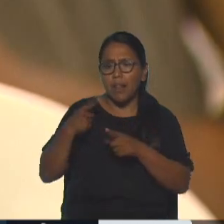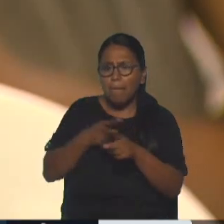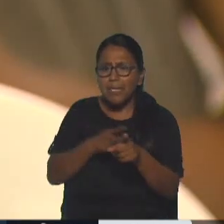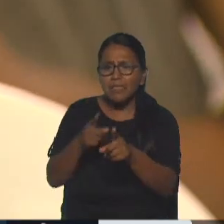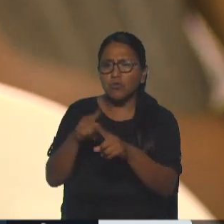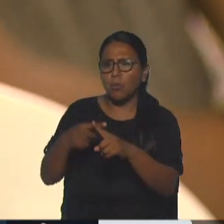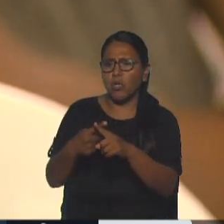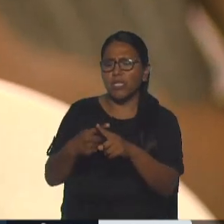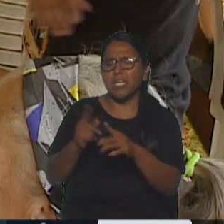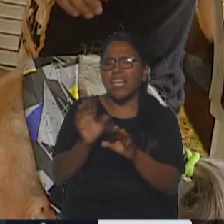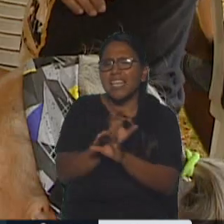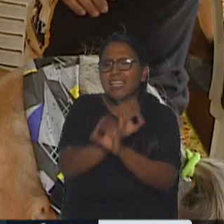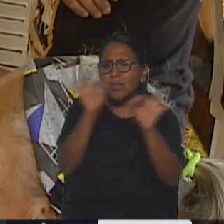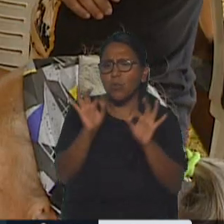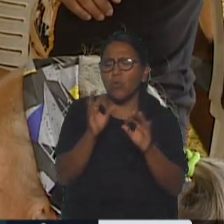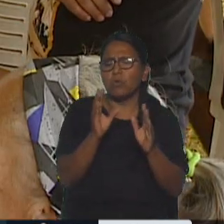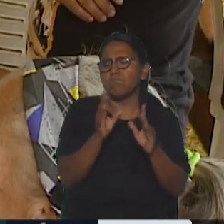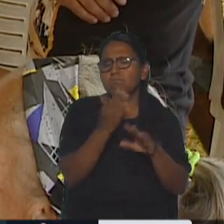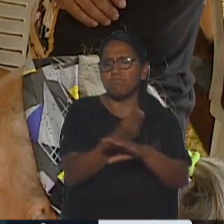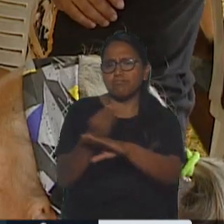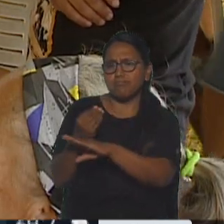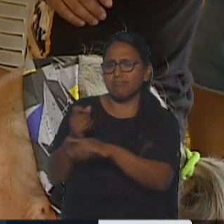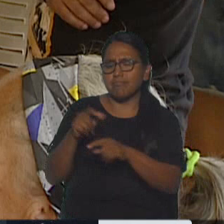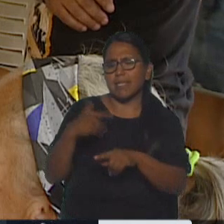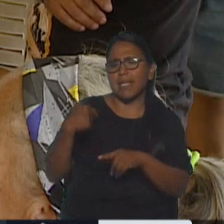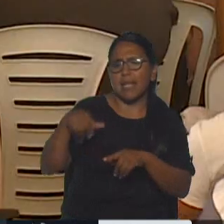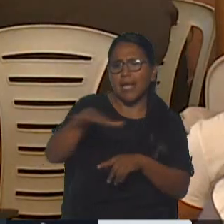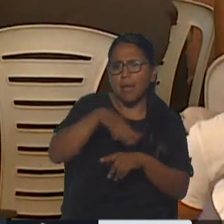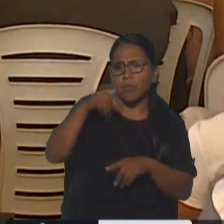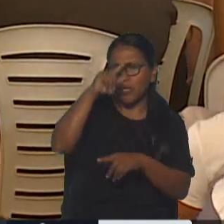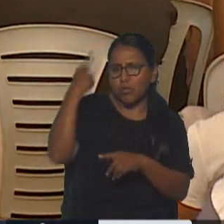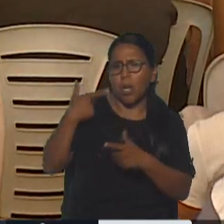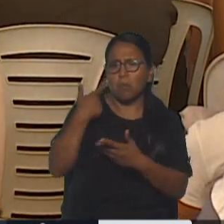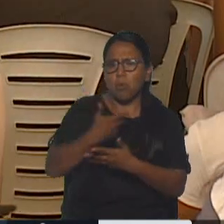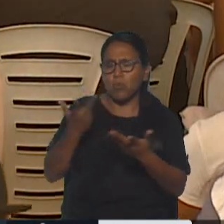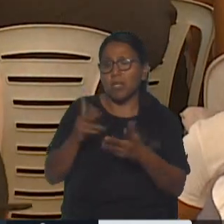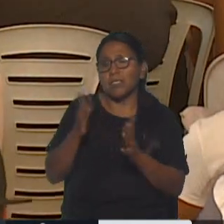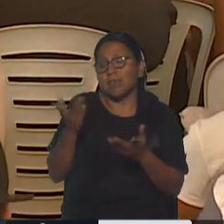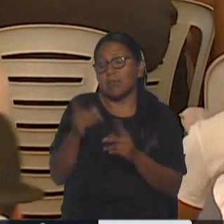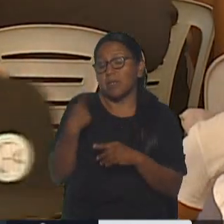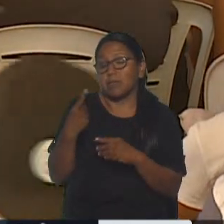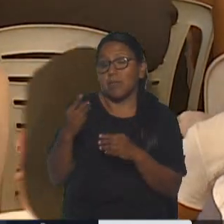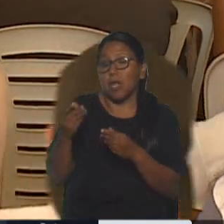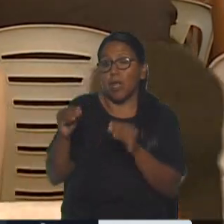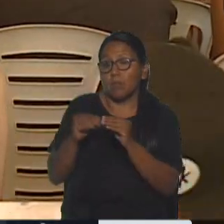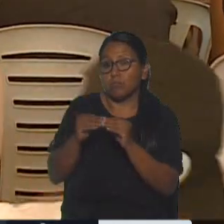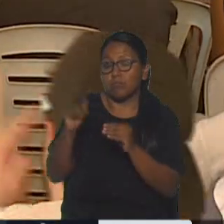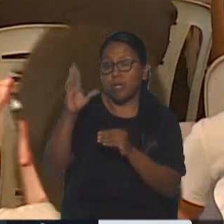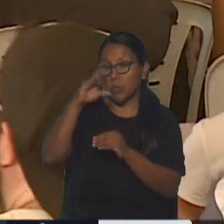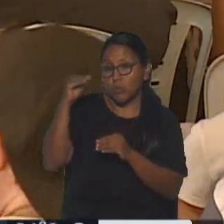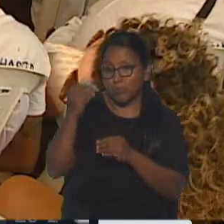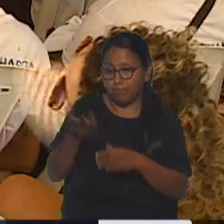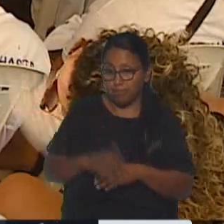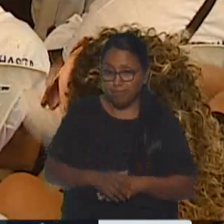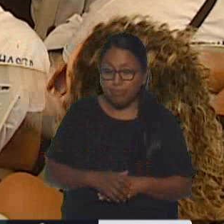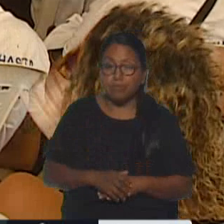política de ningún referente del campo nacional y popular, y mucho menos de nuestra conductora del Movimiento Nacional Justicialista. Vamos